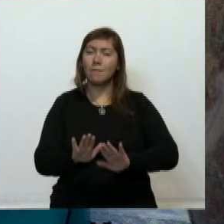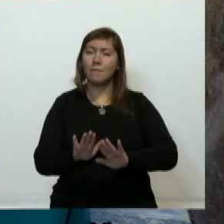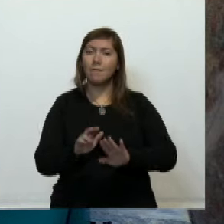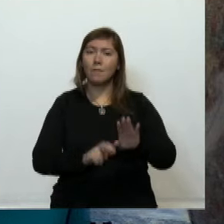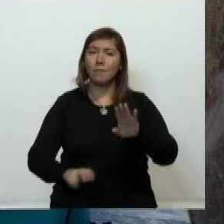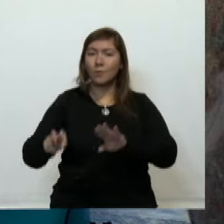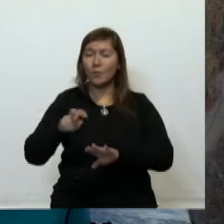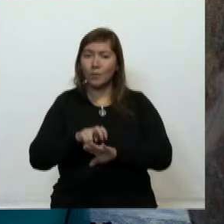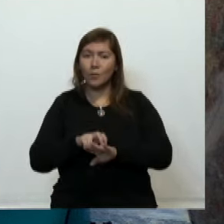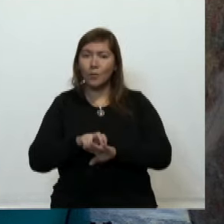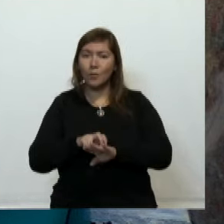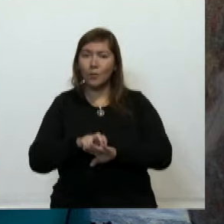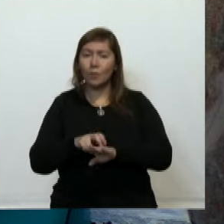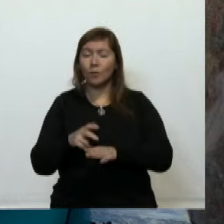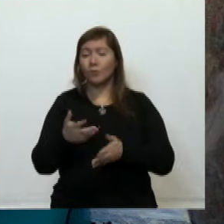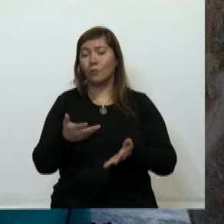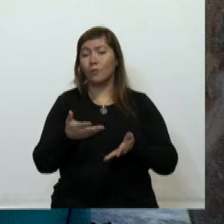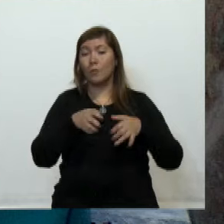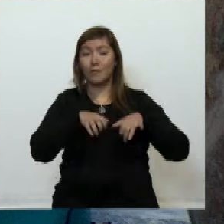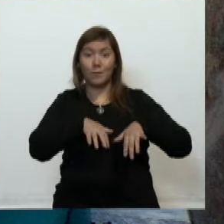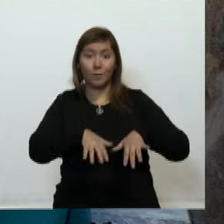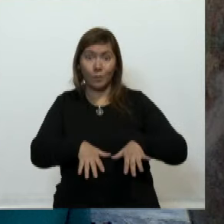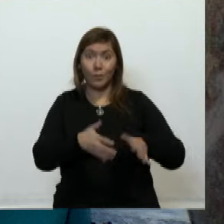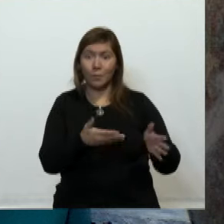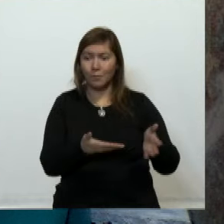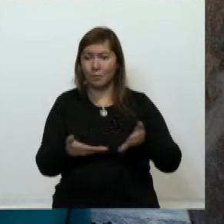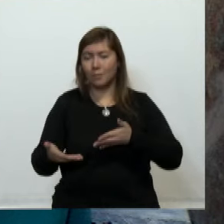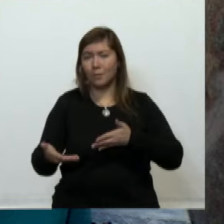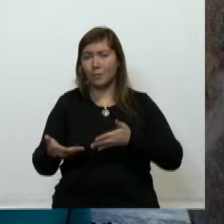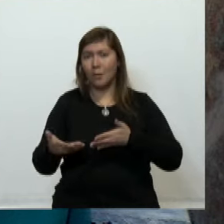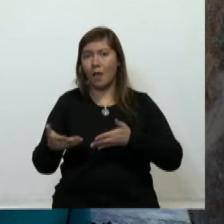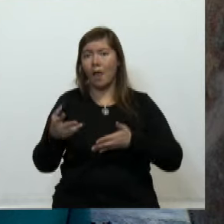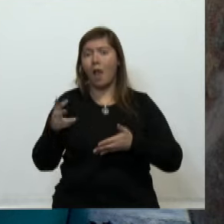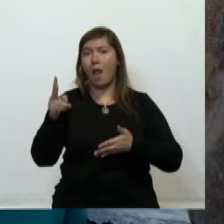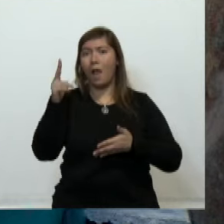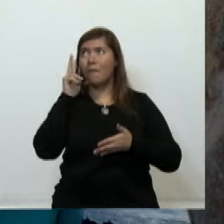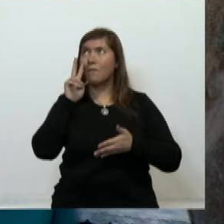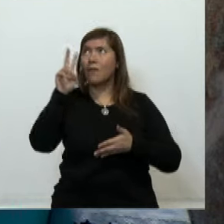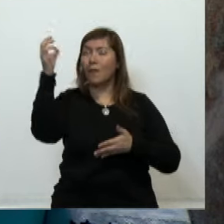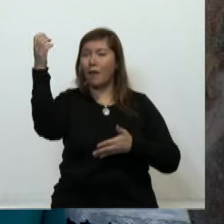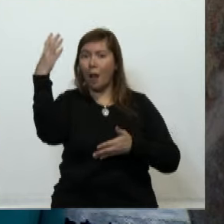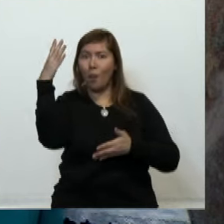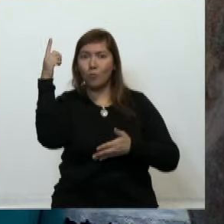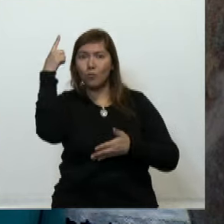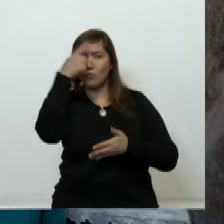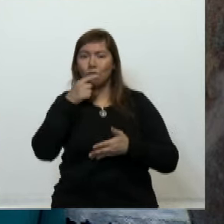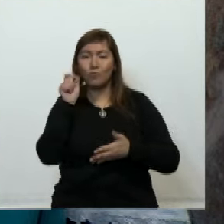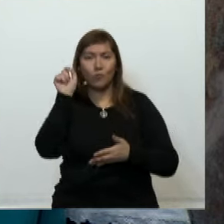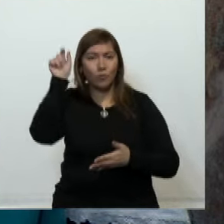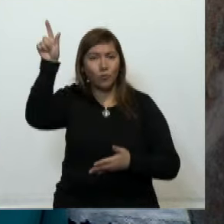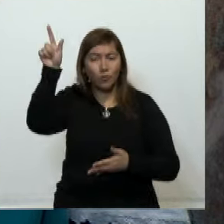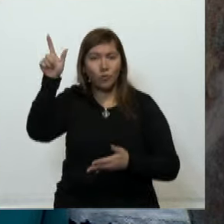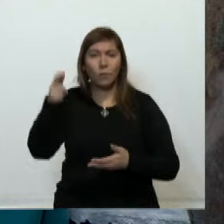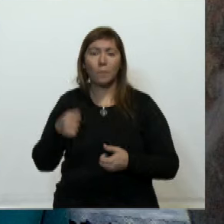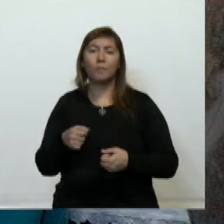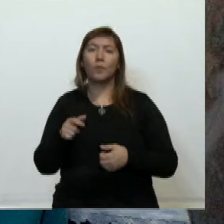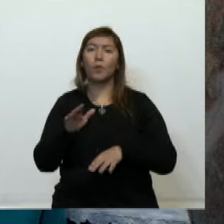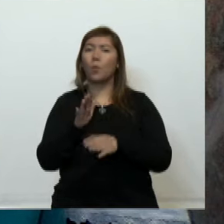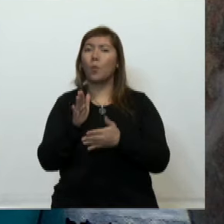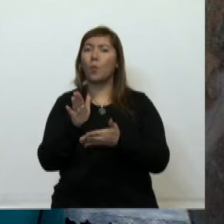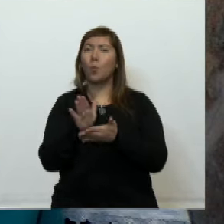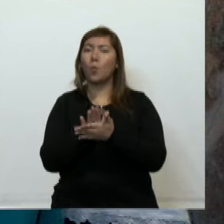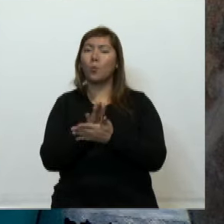misericordia, admítelos a contemplar la luz de tu rostro. Ten misericordia de todos nosotros, y así con María, la Virgen Madre